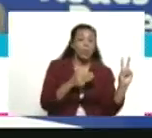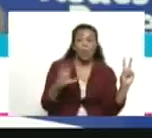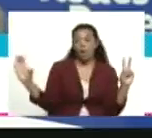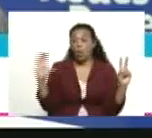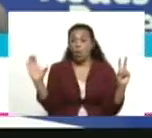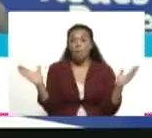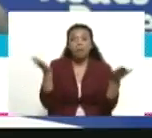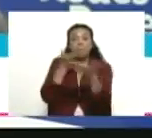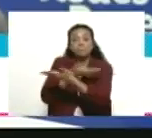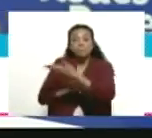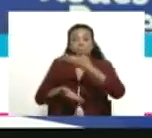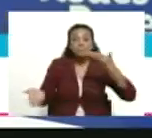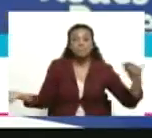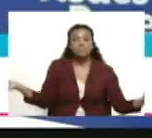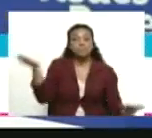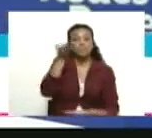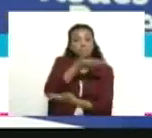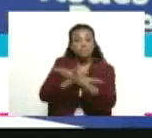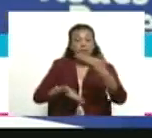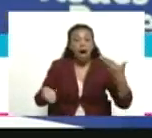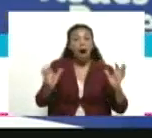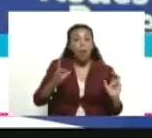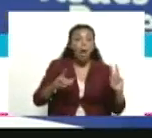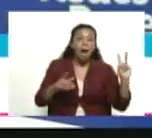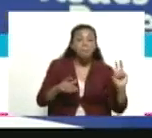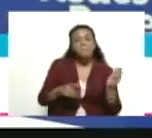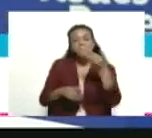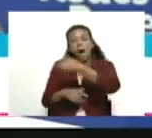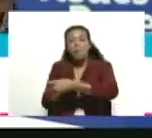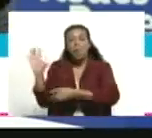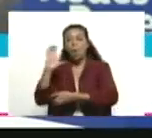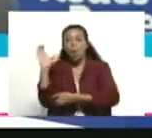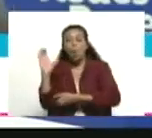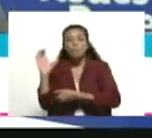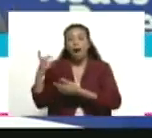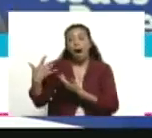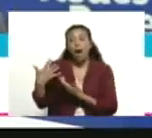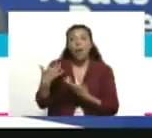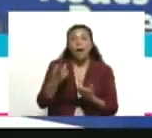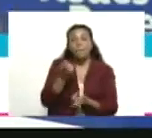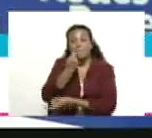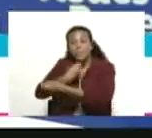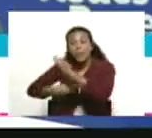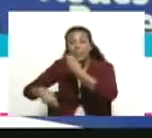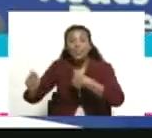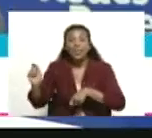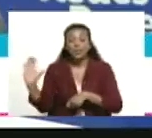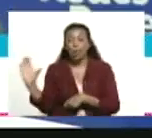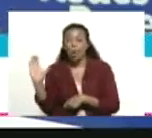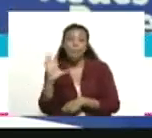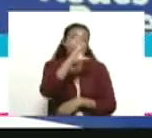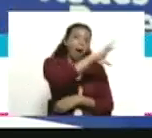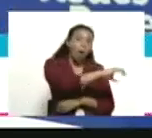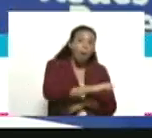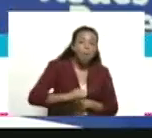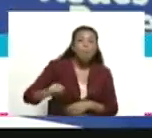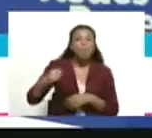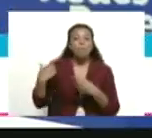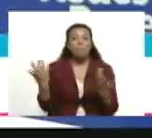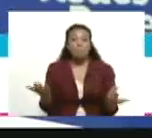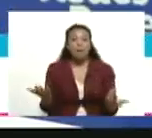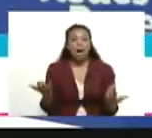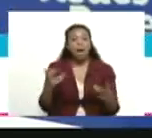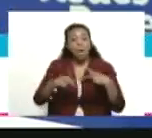Ahora compramos en Colombia muchas cosas que necesitamos, pero ahora vendemos en Colombia muchas cosas que producimos, porque ahora